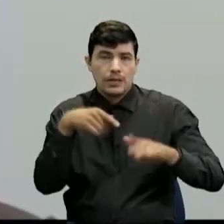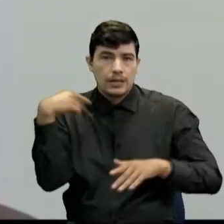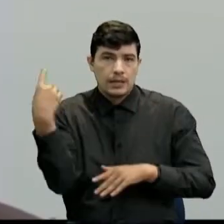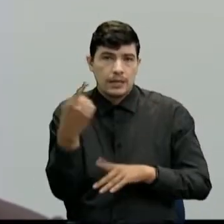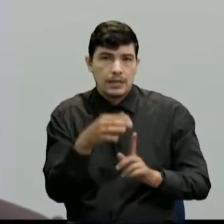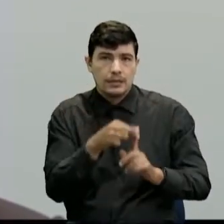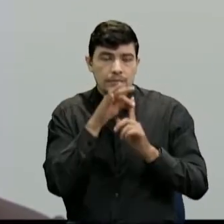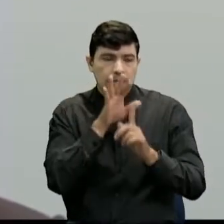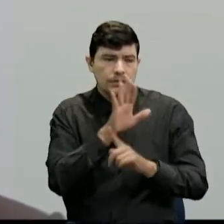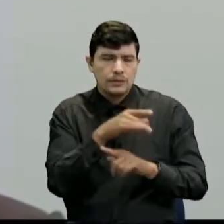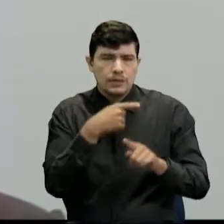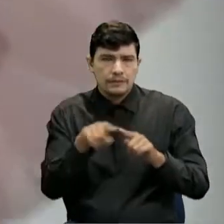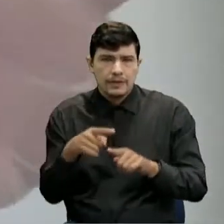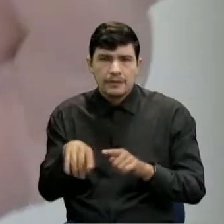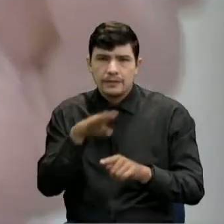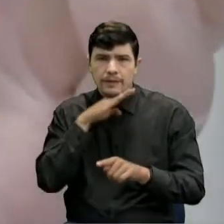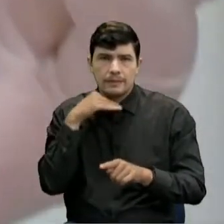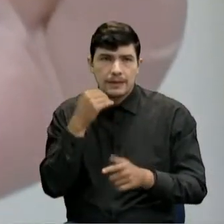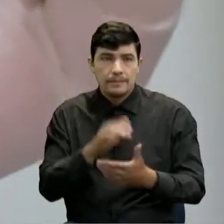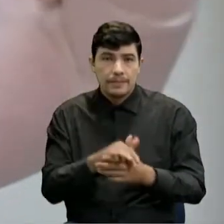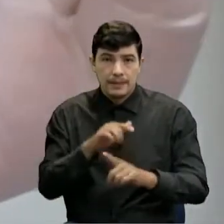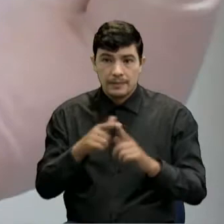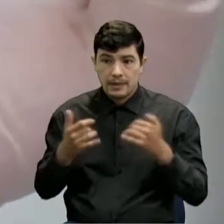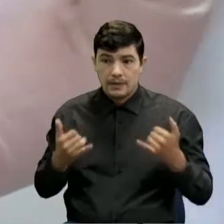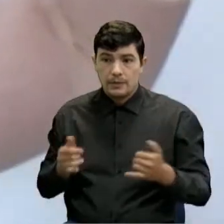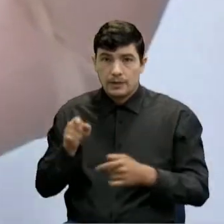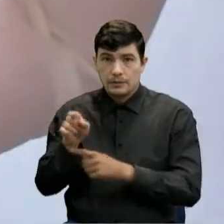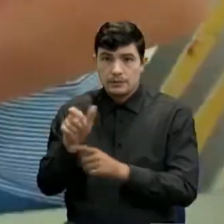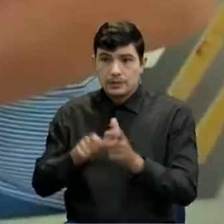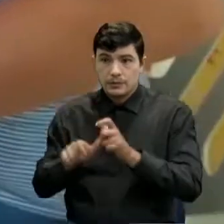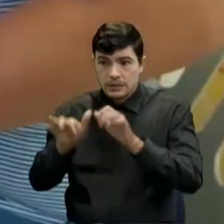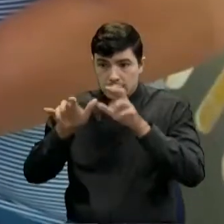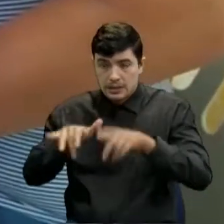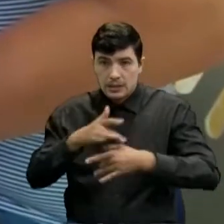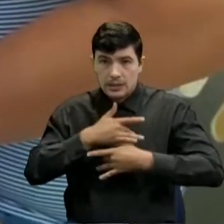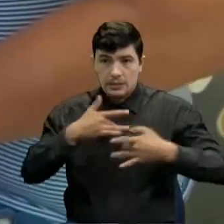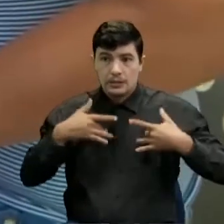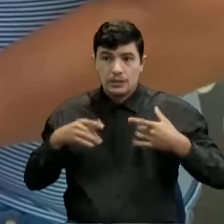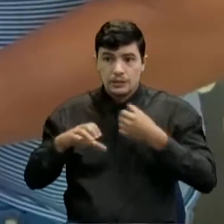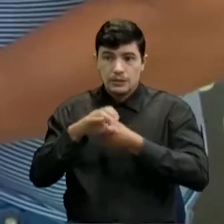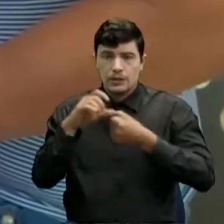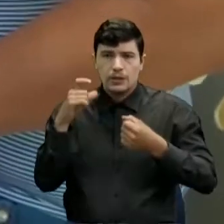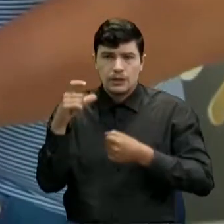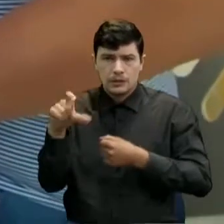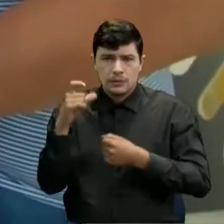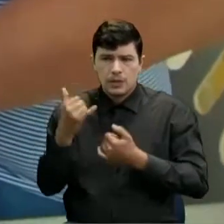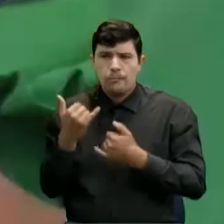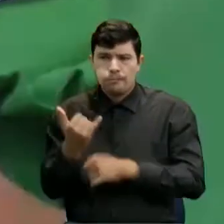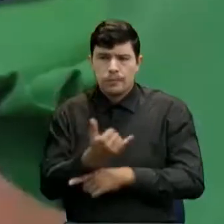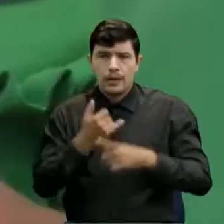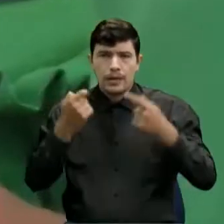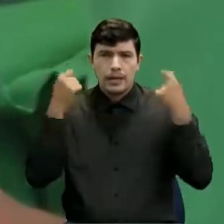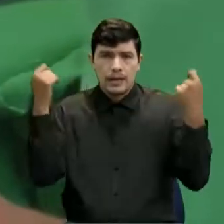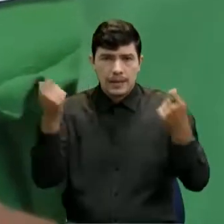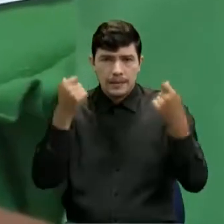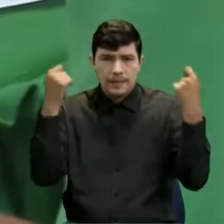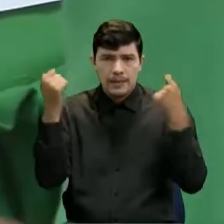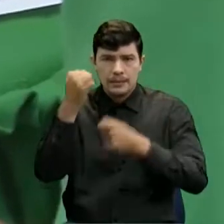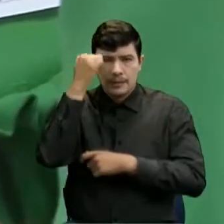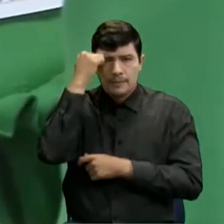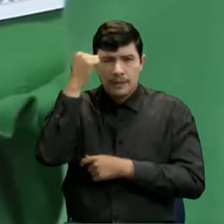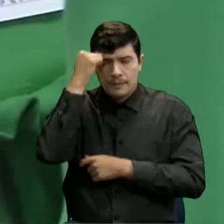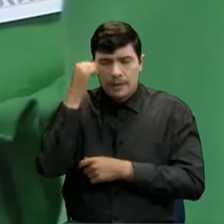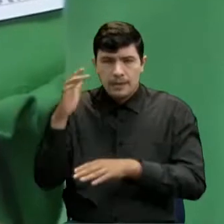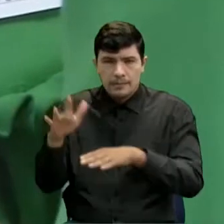muchas enfermedades infecciosas. Mientras tanto, los funcionarios de la Secretaría de Salud de Cúcuta han venido haciendo campañas pedagógicas para motivar el proceso